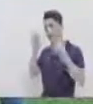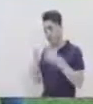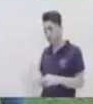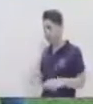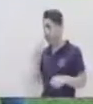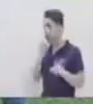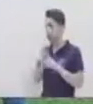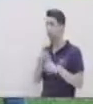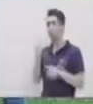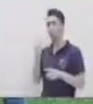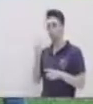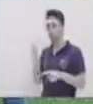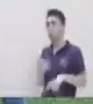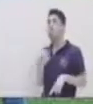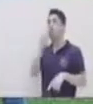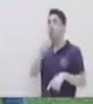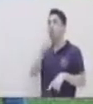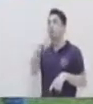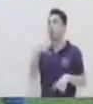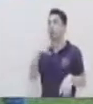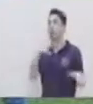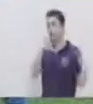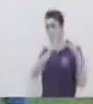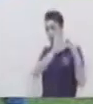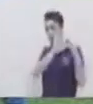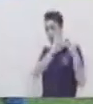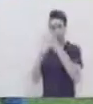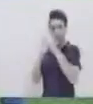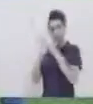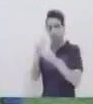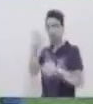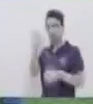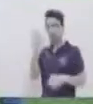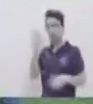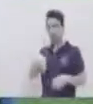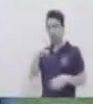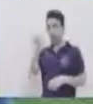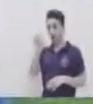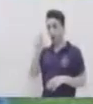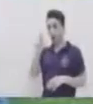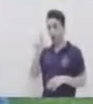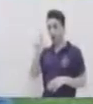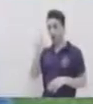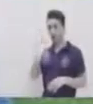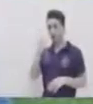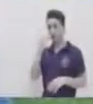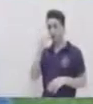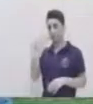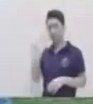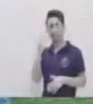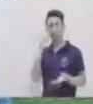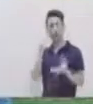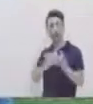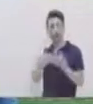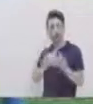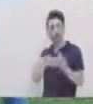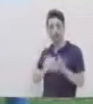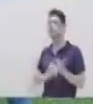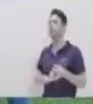concordancia gramatical. ¿Sabes tú qué es la concordancia gramatical? Bueno, es por poderle dar un sentido por ahí a lo que estamos leyendo o